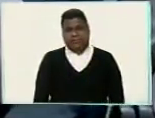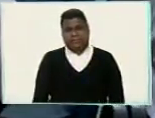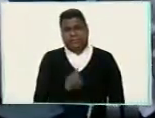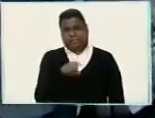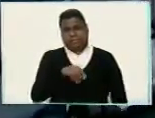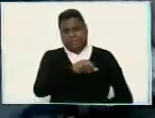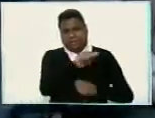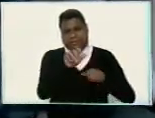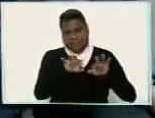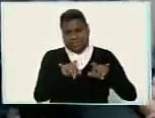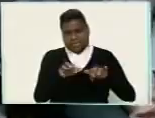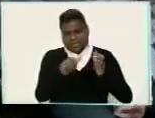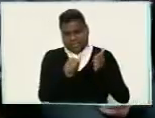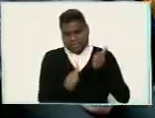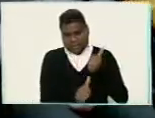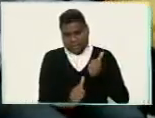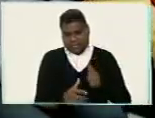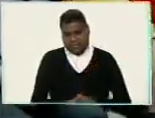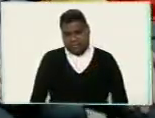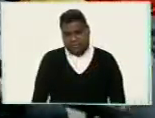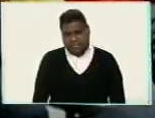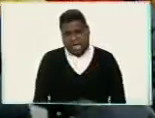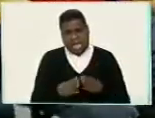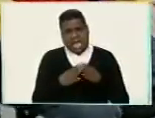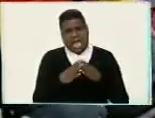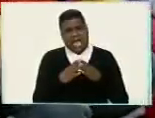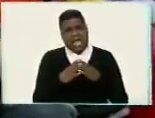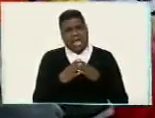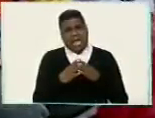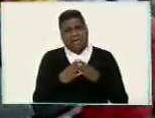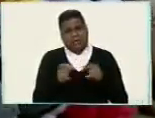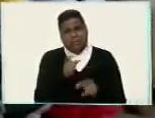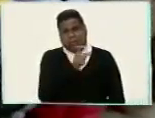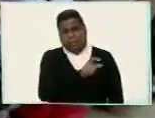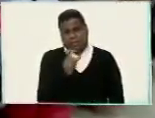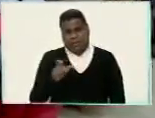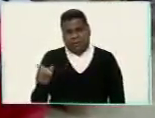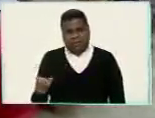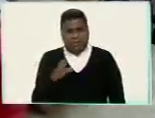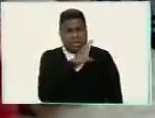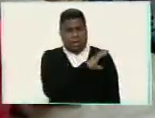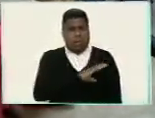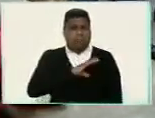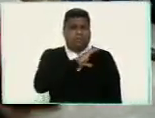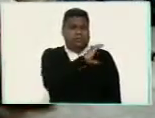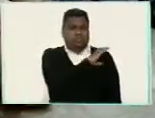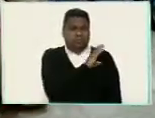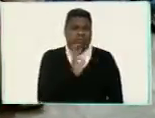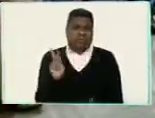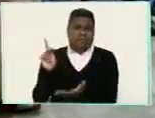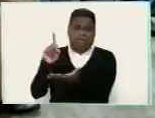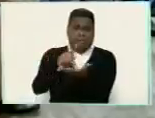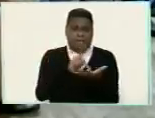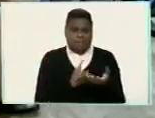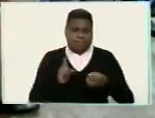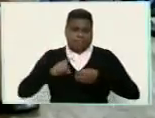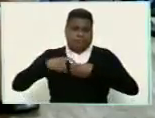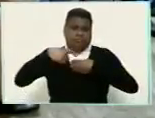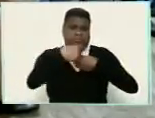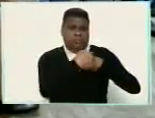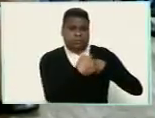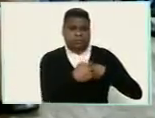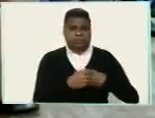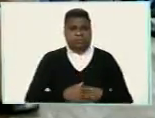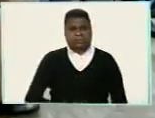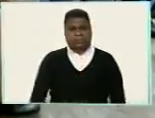secretaria Carolis Pérez, a todos los presidentes y vicepresidentas de las comisiones permanentes que conformamos parte de la Junta Directiva de esta